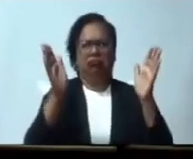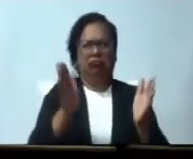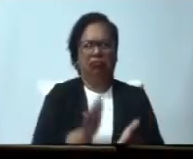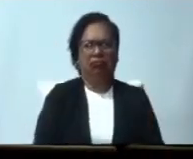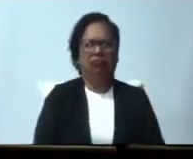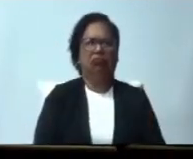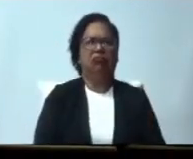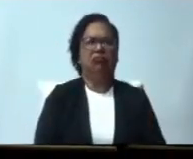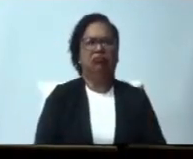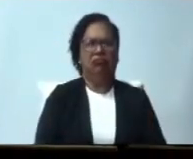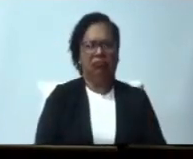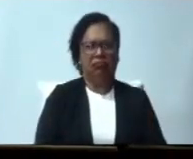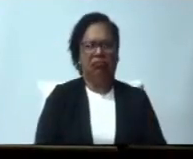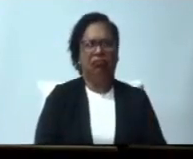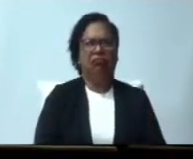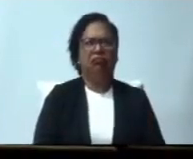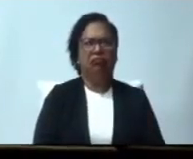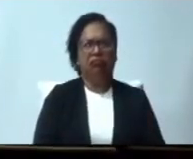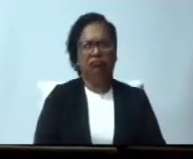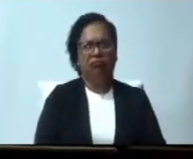sacrificar o buscar